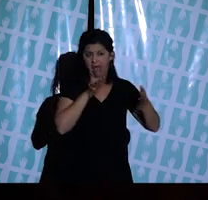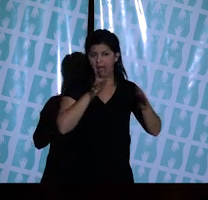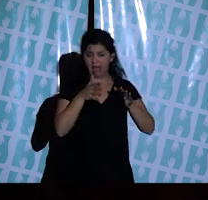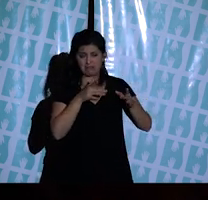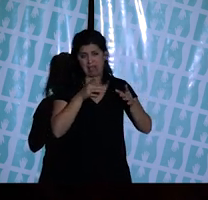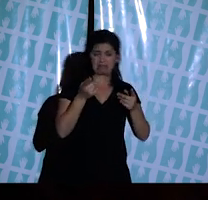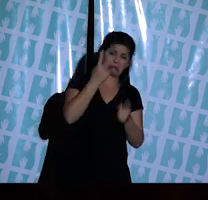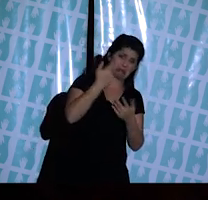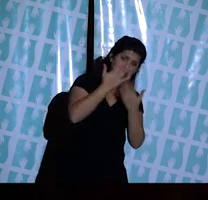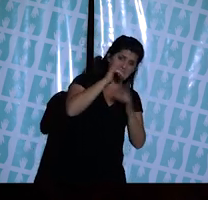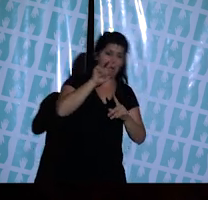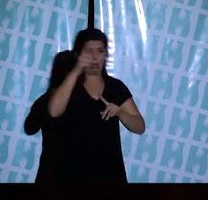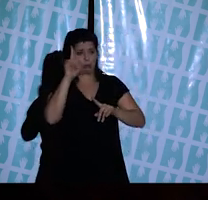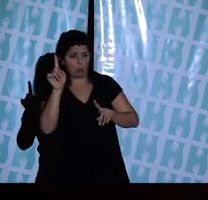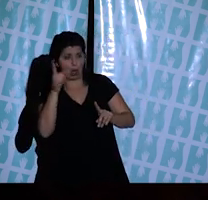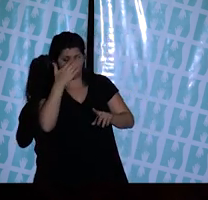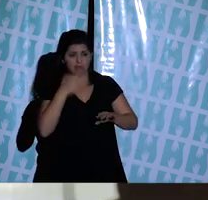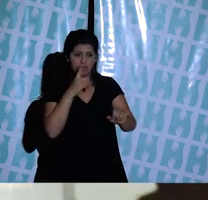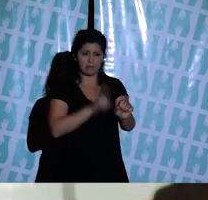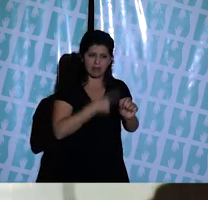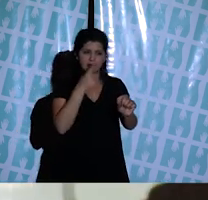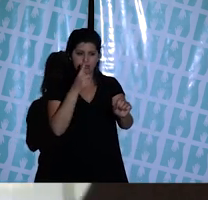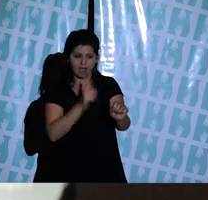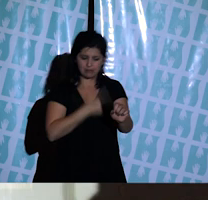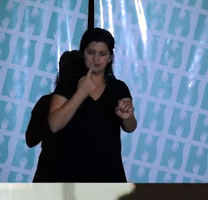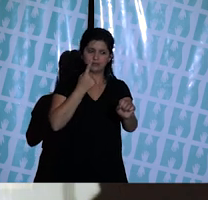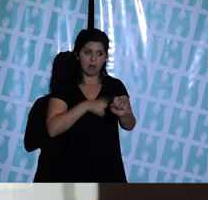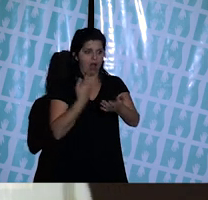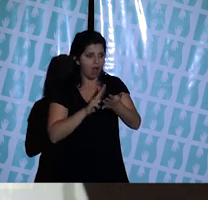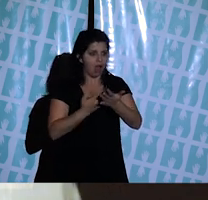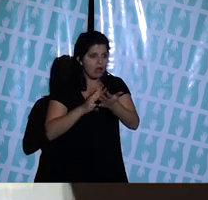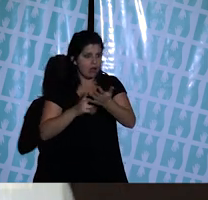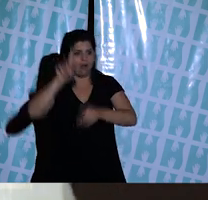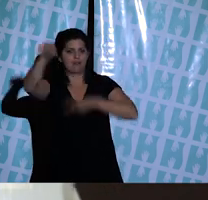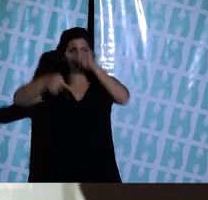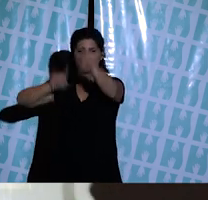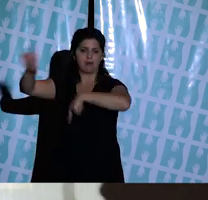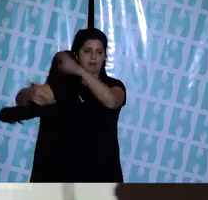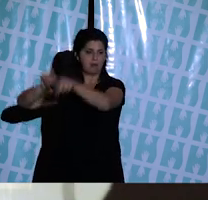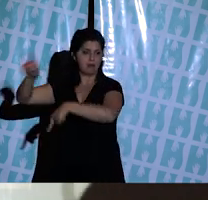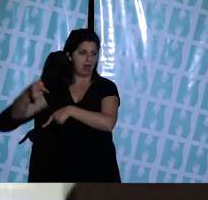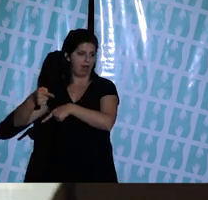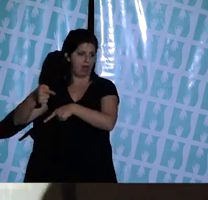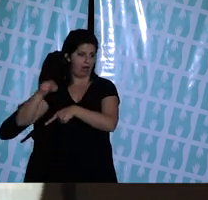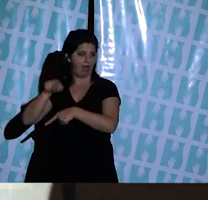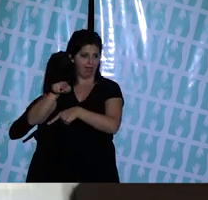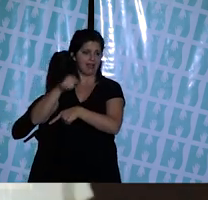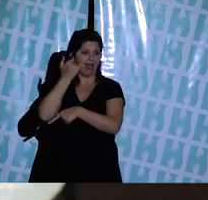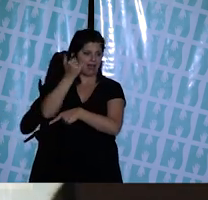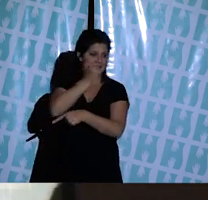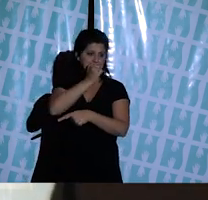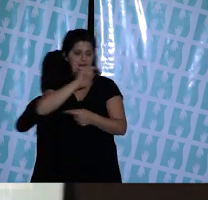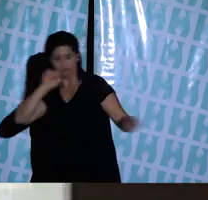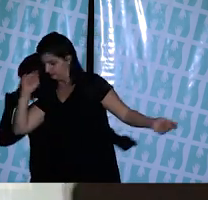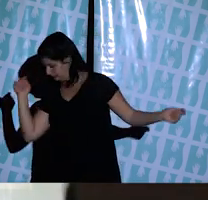esporádicamente, lo aprende, ya lo hace más seguido y se empieza a tener consecuencias. Uno tiene que distorsionar